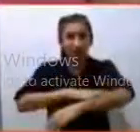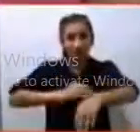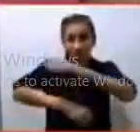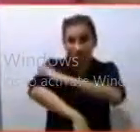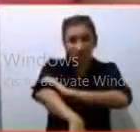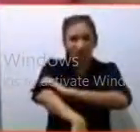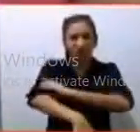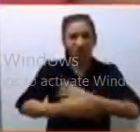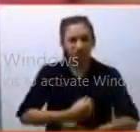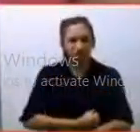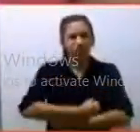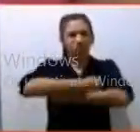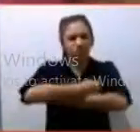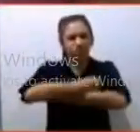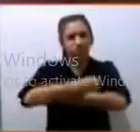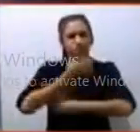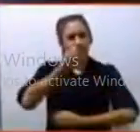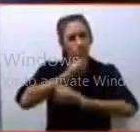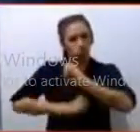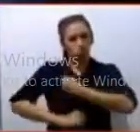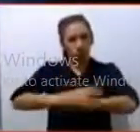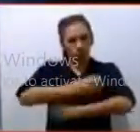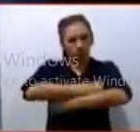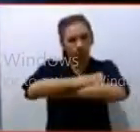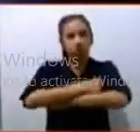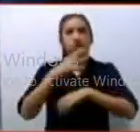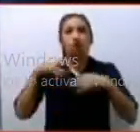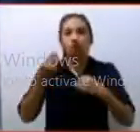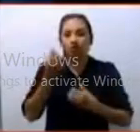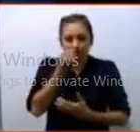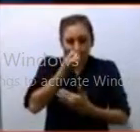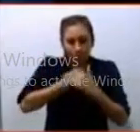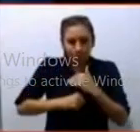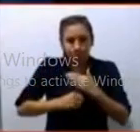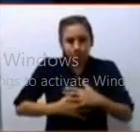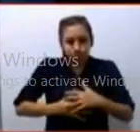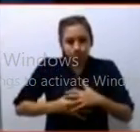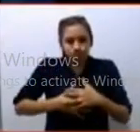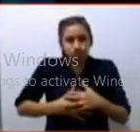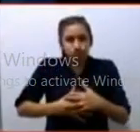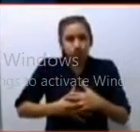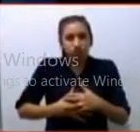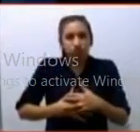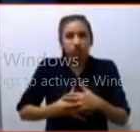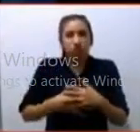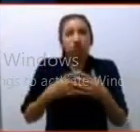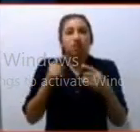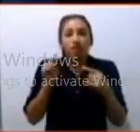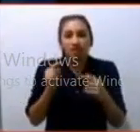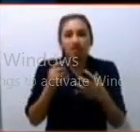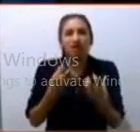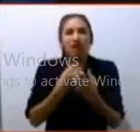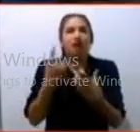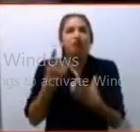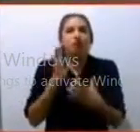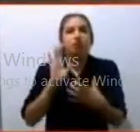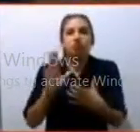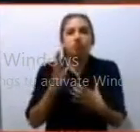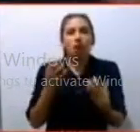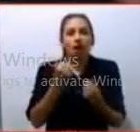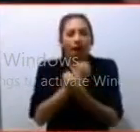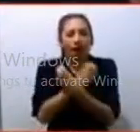que tiene que sacar adelante porque vino de sus entrañas. Vino, no sabemos si del amor, pero vino de ese amor de madre que